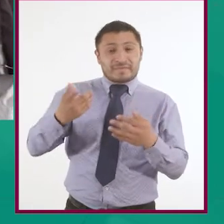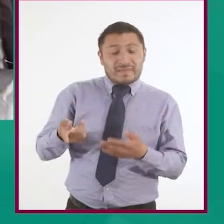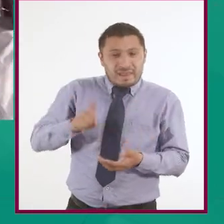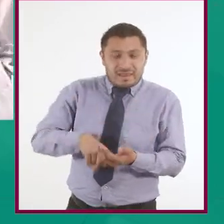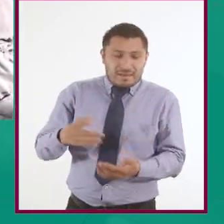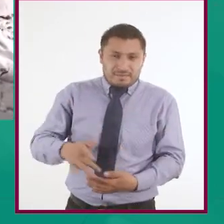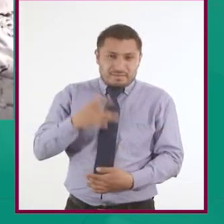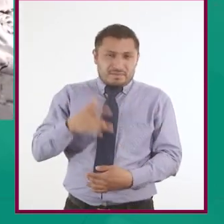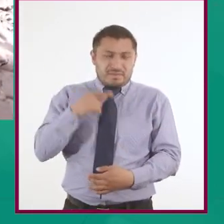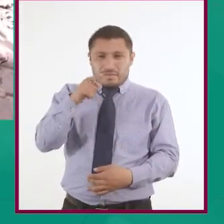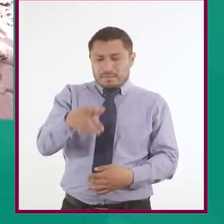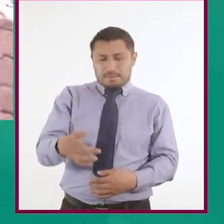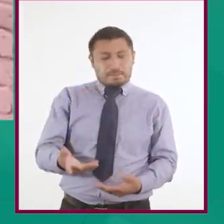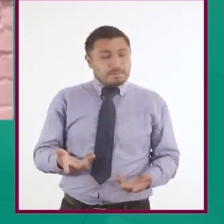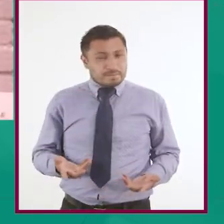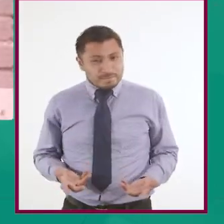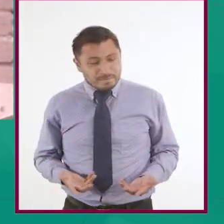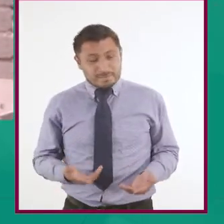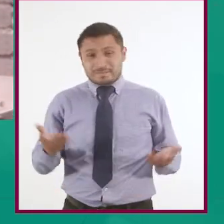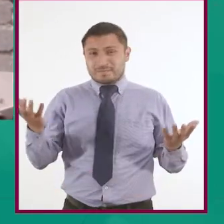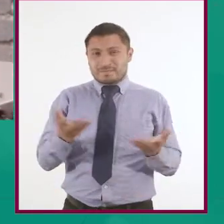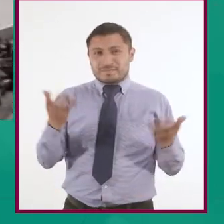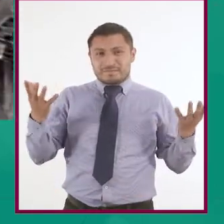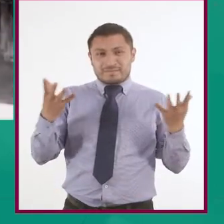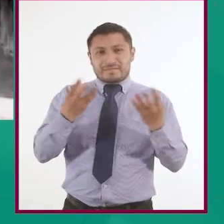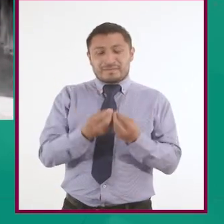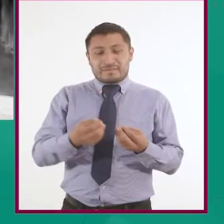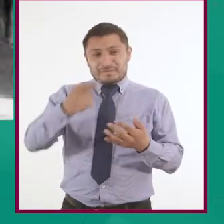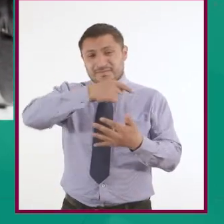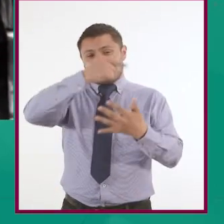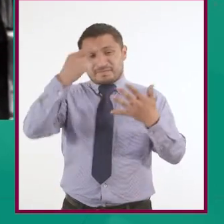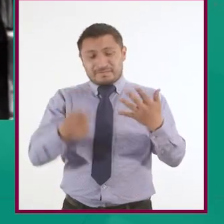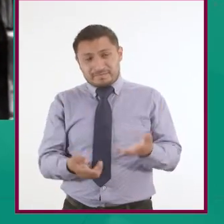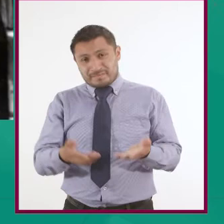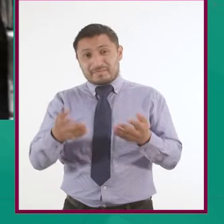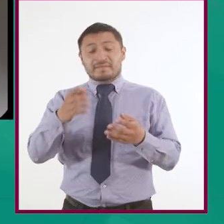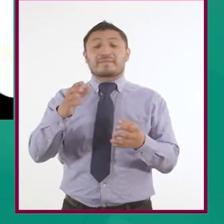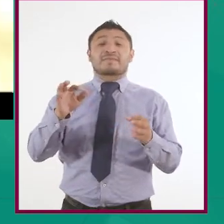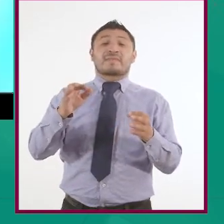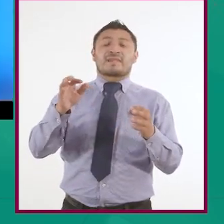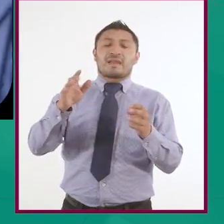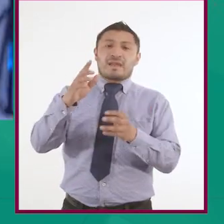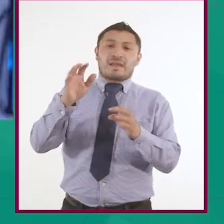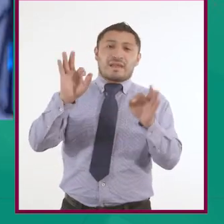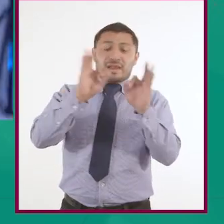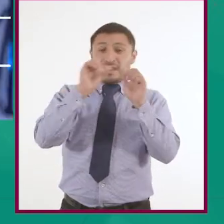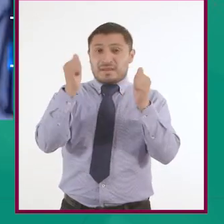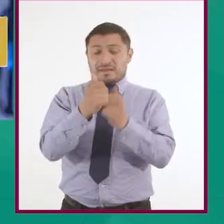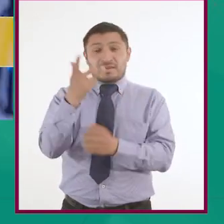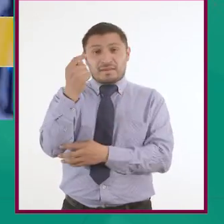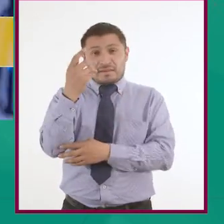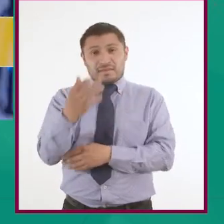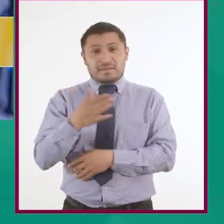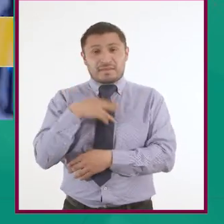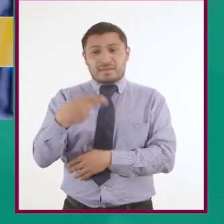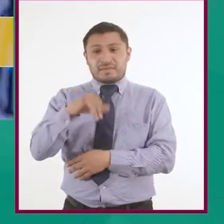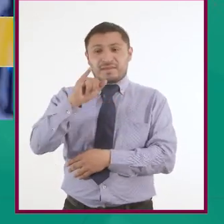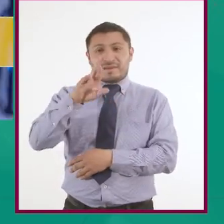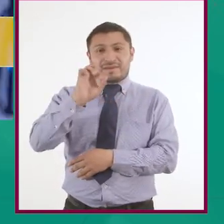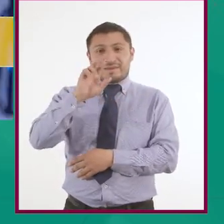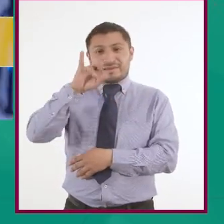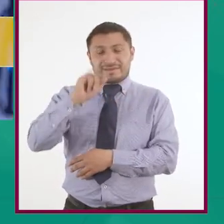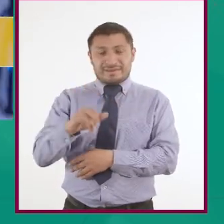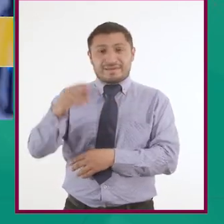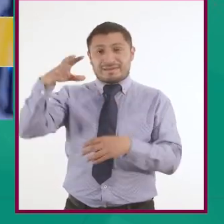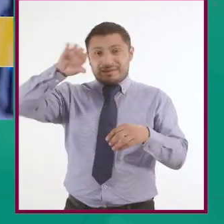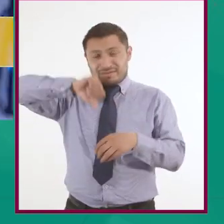sentimientos que nos despierta? Hagámoslo a través de la colección fotográfica de Fundación Televisa. Mi nombre es Ireri y te acompañaré